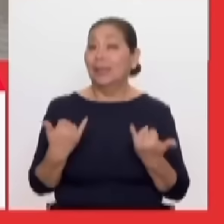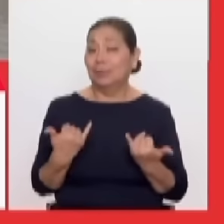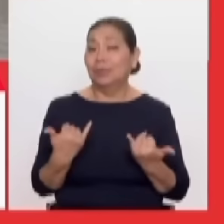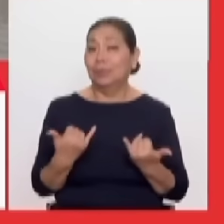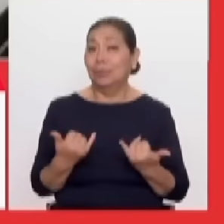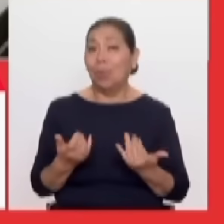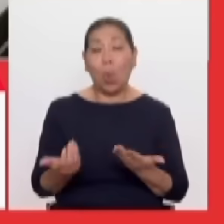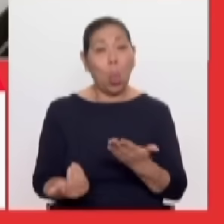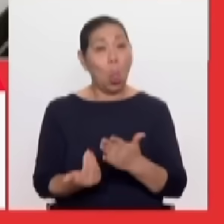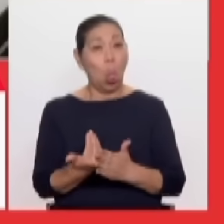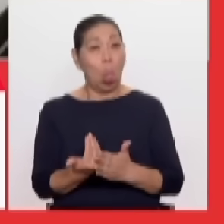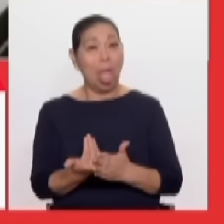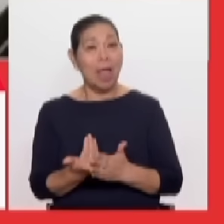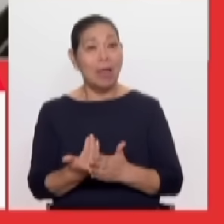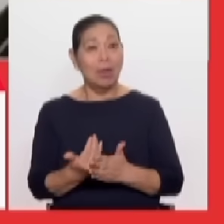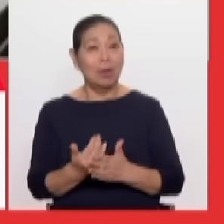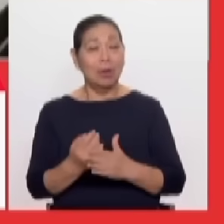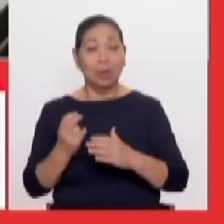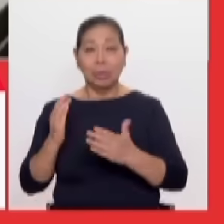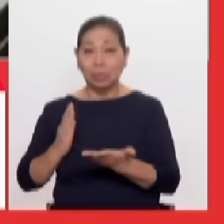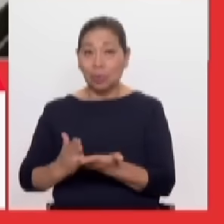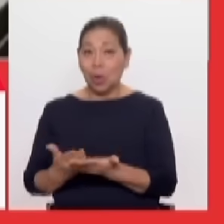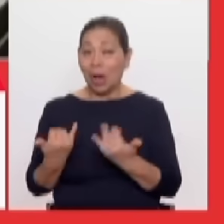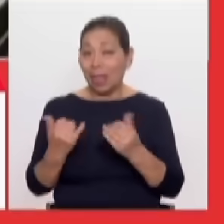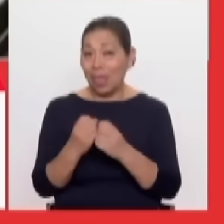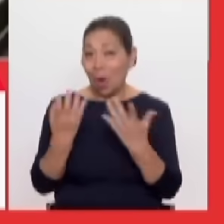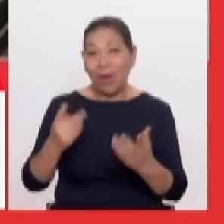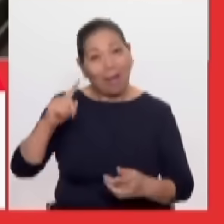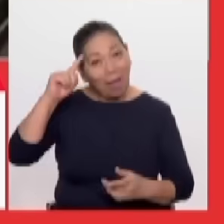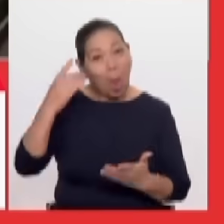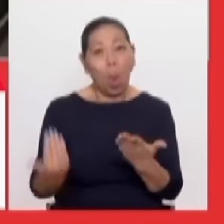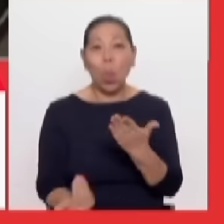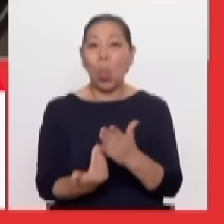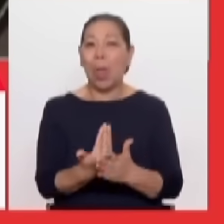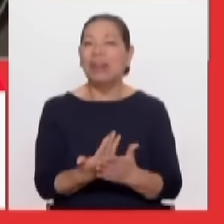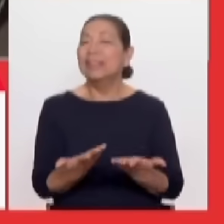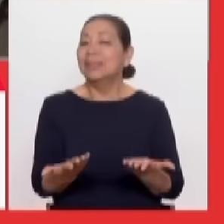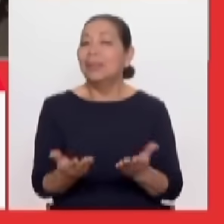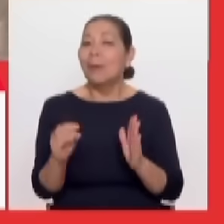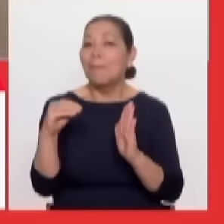obra, este tramo que se inaugura el día de hoy, lo